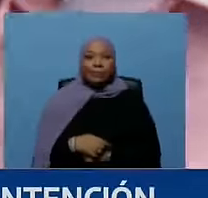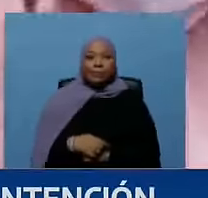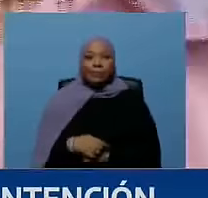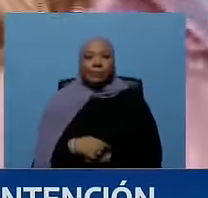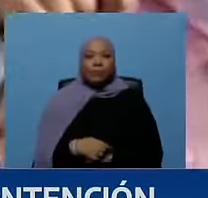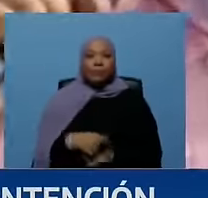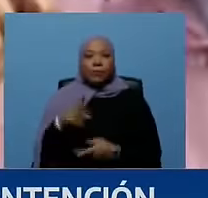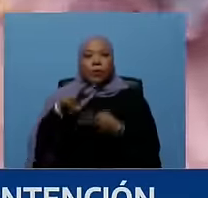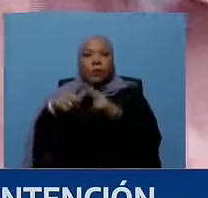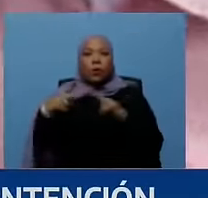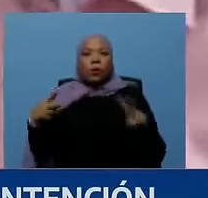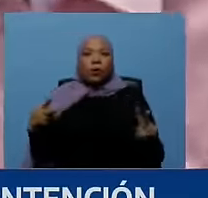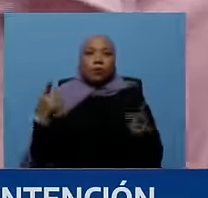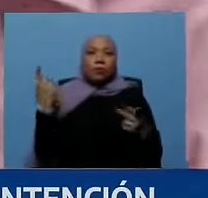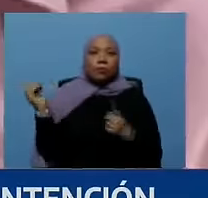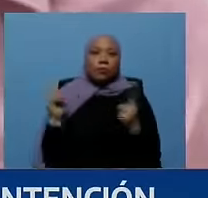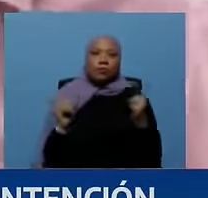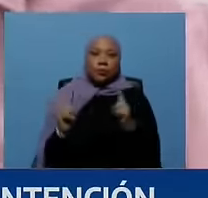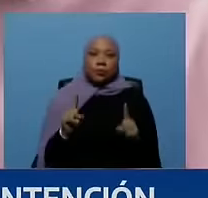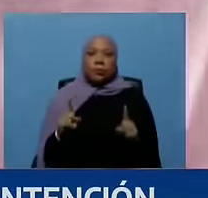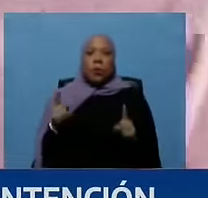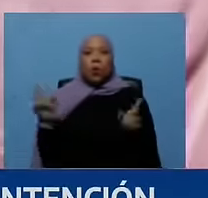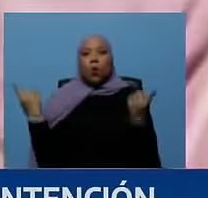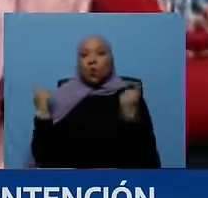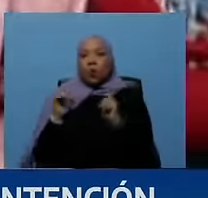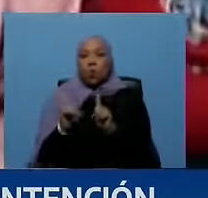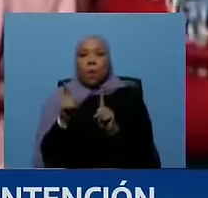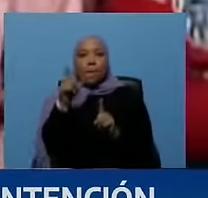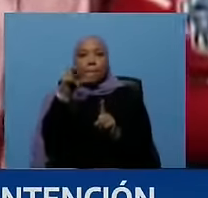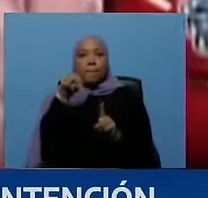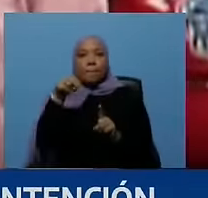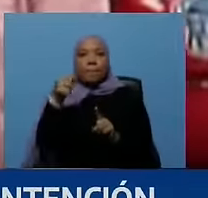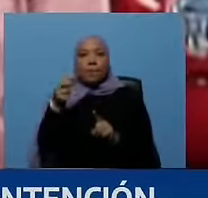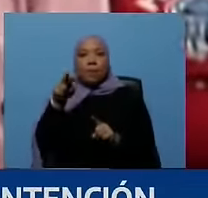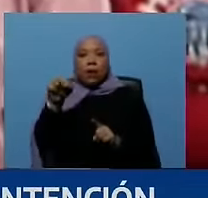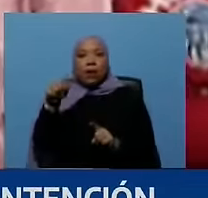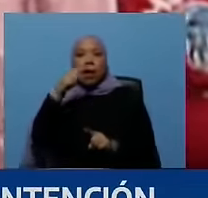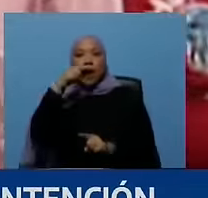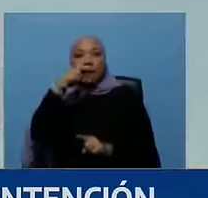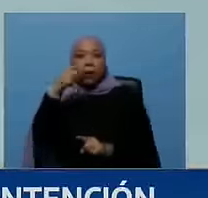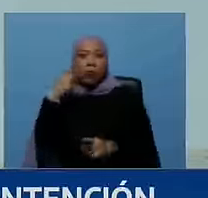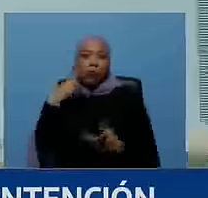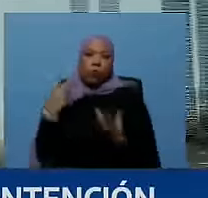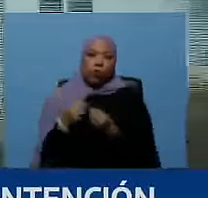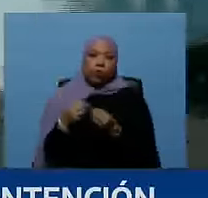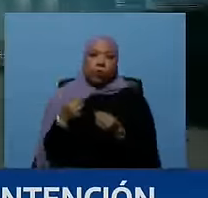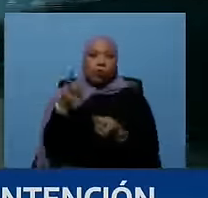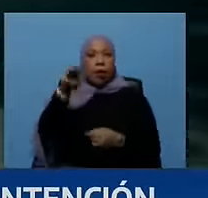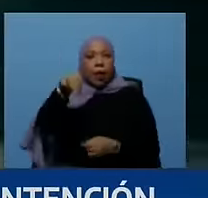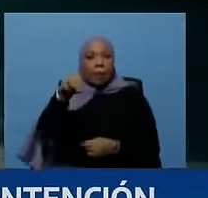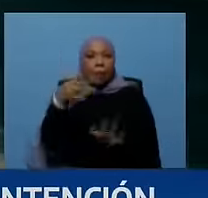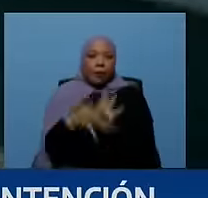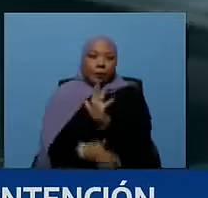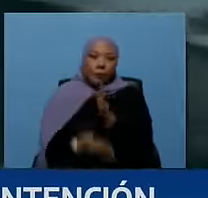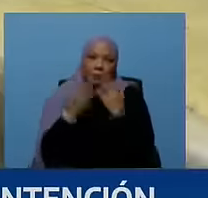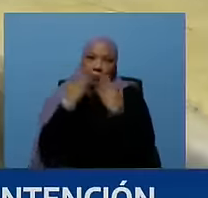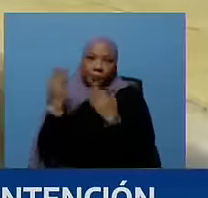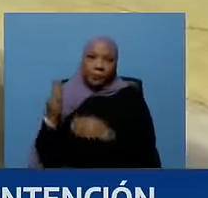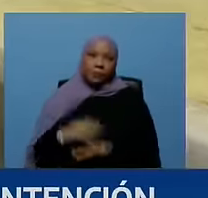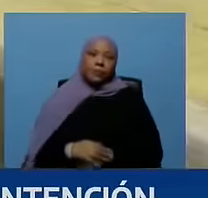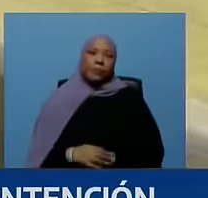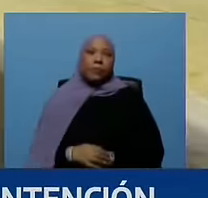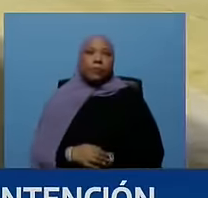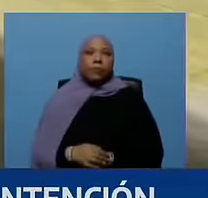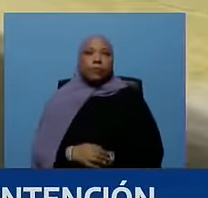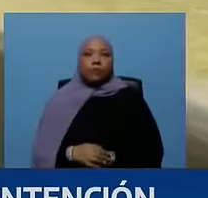paz. Mira, salió un dúo aquí, el dúo María y Maduro, por la M la cosa.